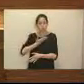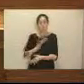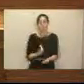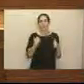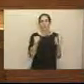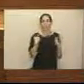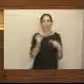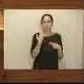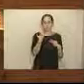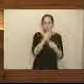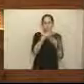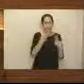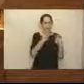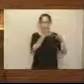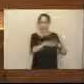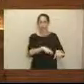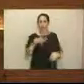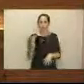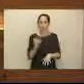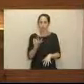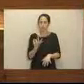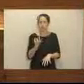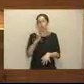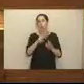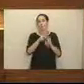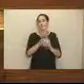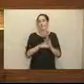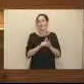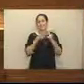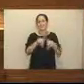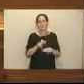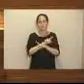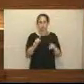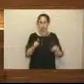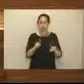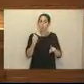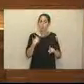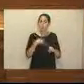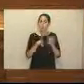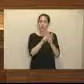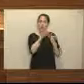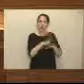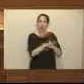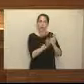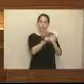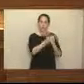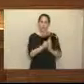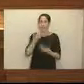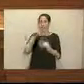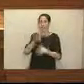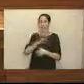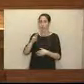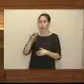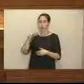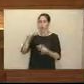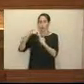ejemplo. Y algunos más que están contenidos en esa ley de buen gobierno. Pero gracias, también me señor decía, Prendes. Vaya concluyendo. voy acabando. También